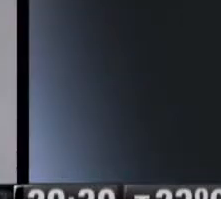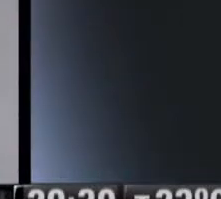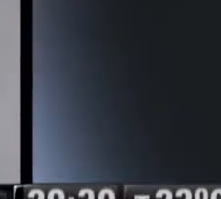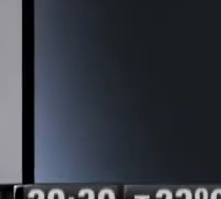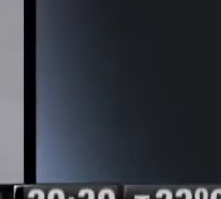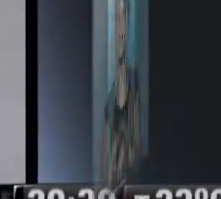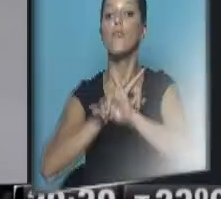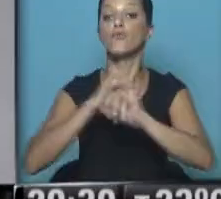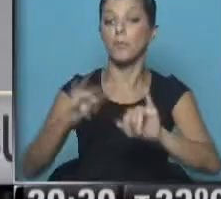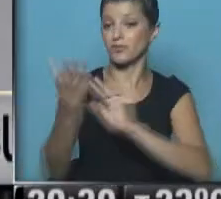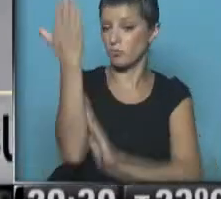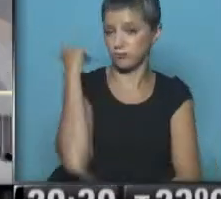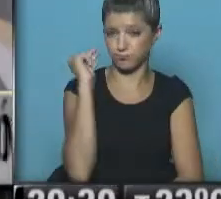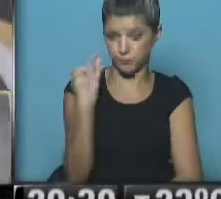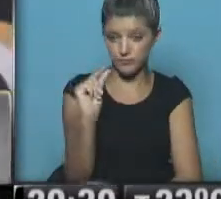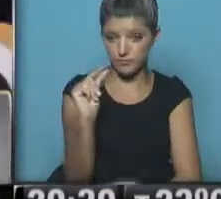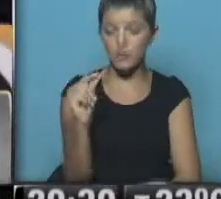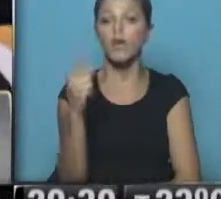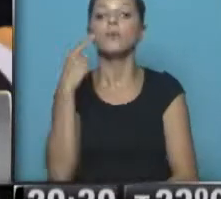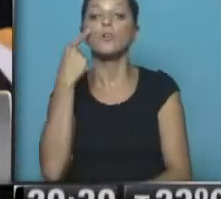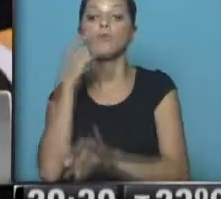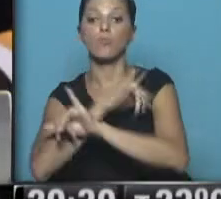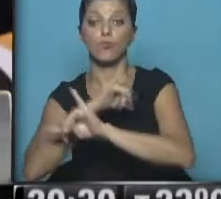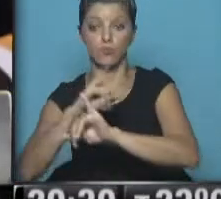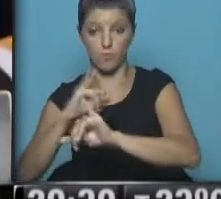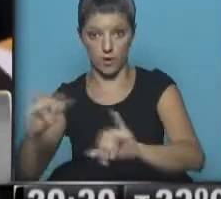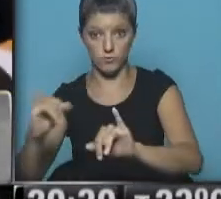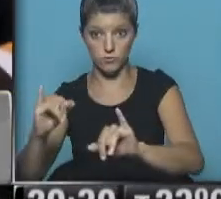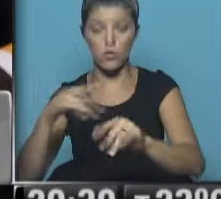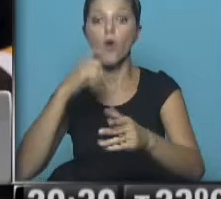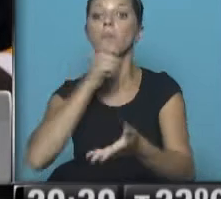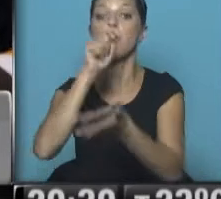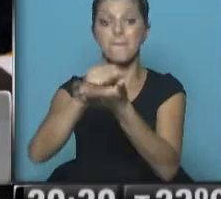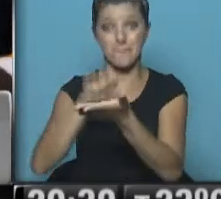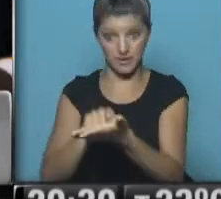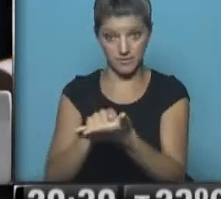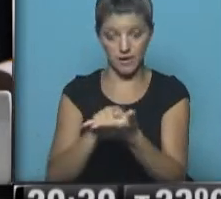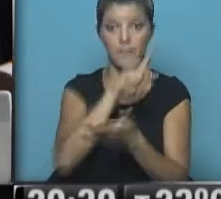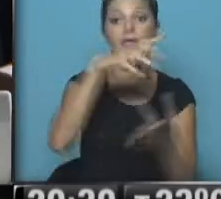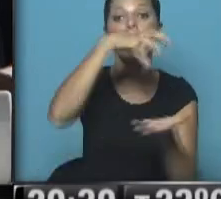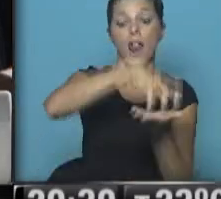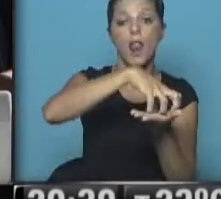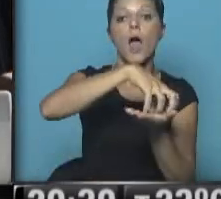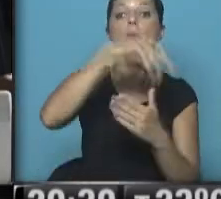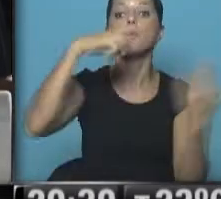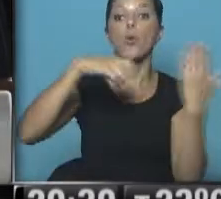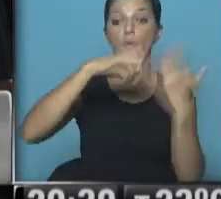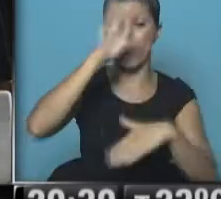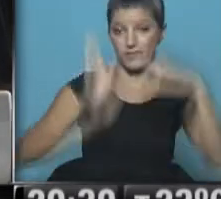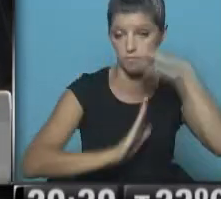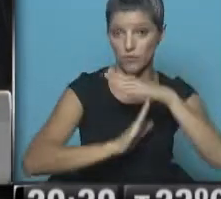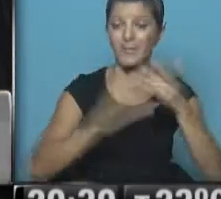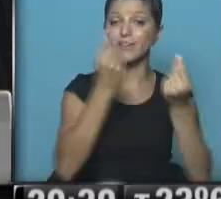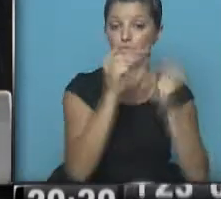información de último momento se dio a conocer un comunicado de prensa por parte de la procuración del tesoro de la nación recordamos